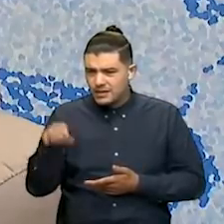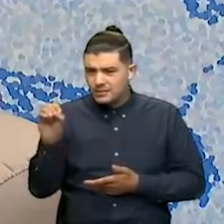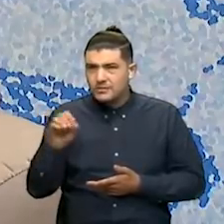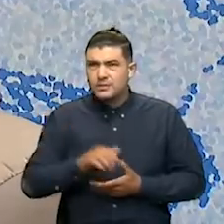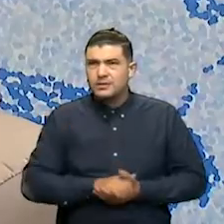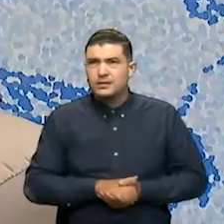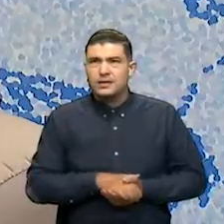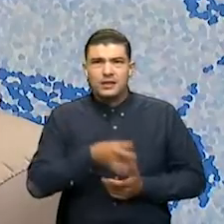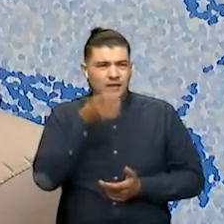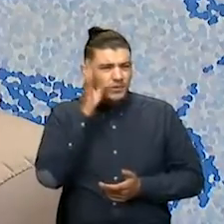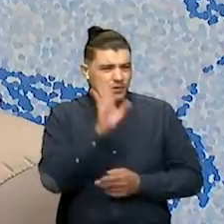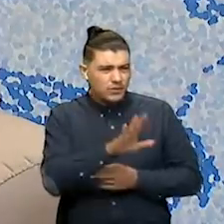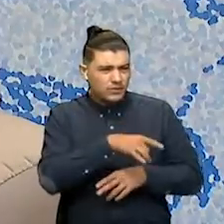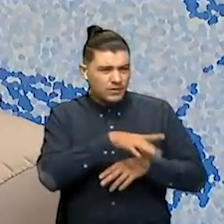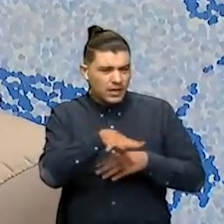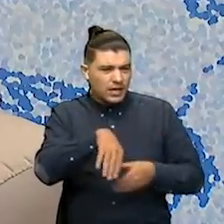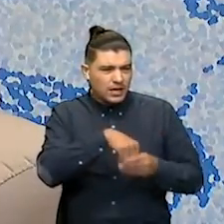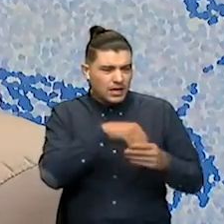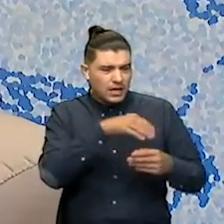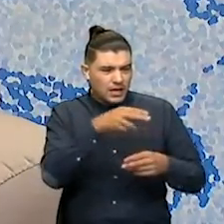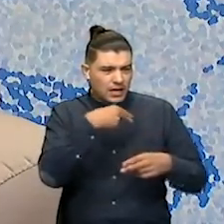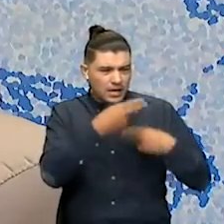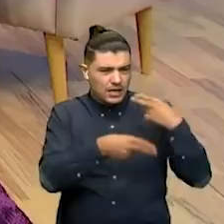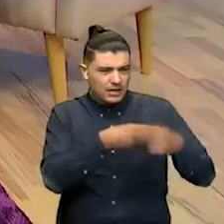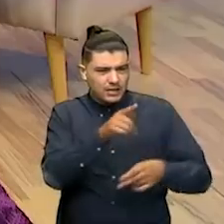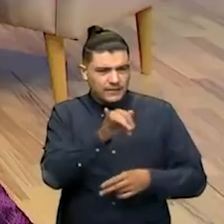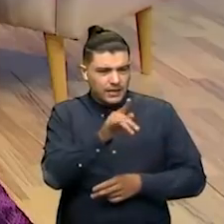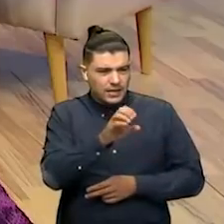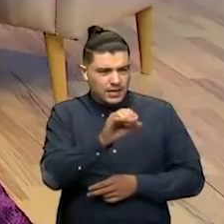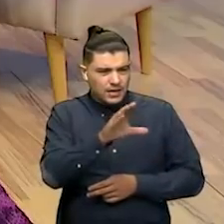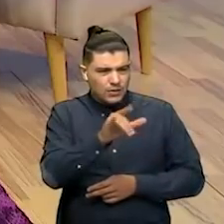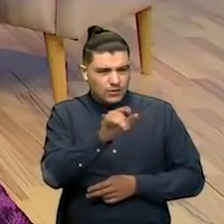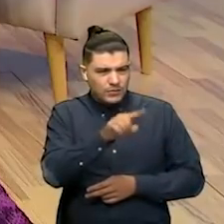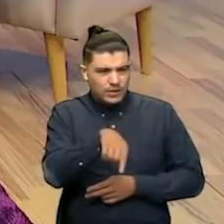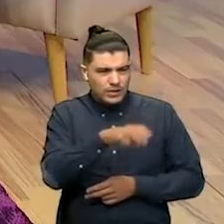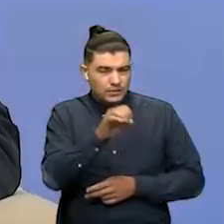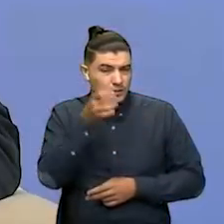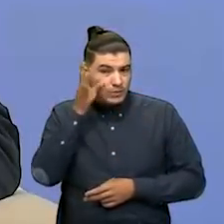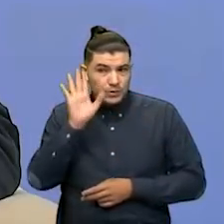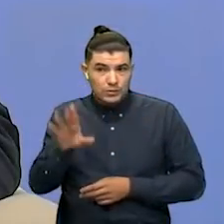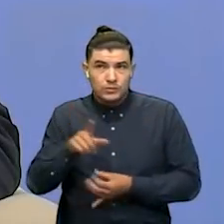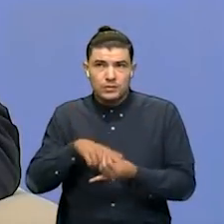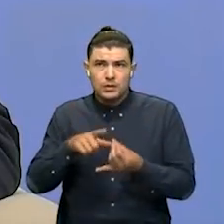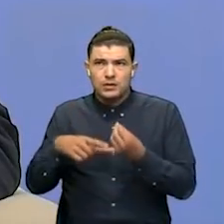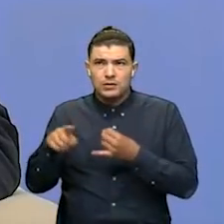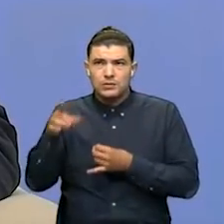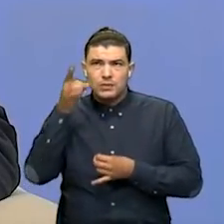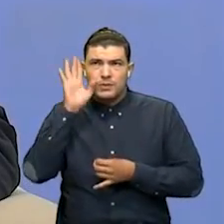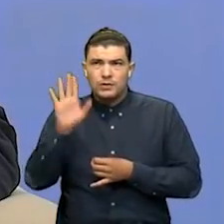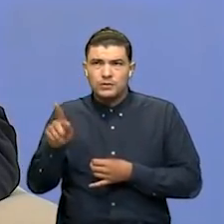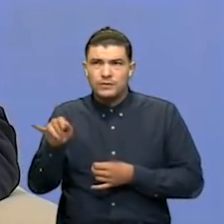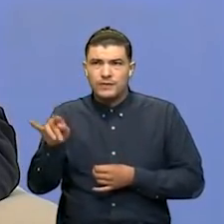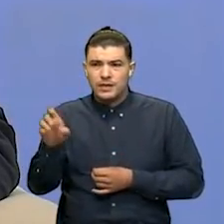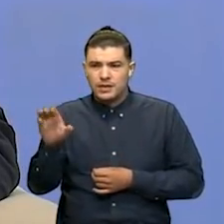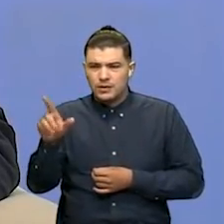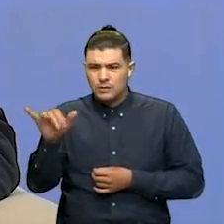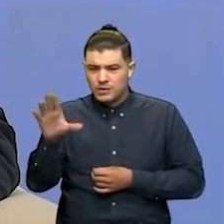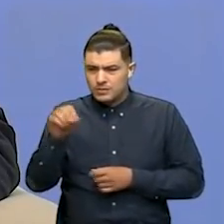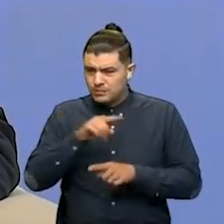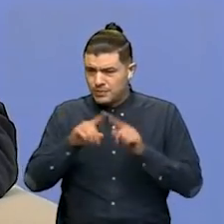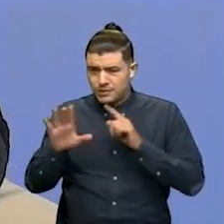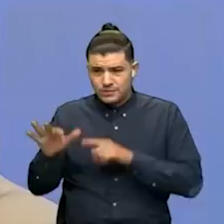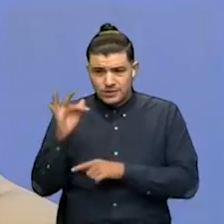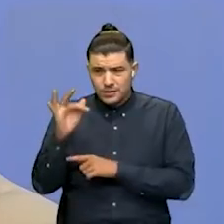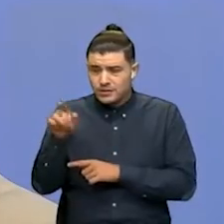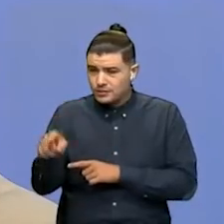un fideicomiso? De pronto, probablemente podría ser. En ese caso que sería de pronto ese fideicomiso, pero en teoría el hijo